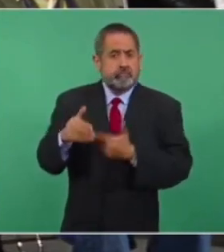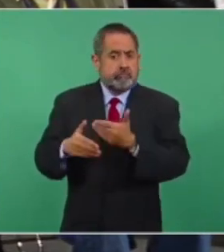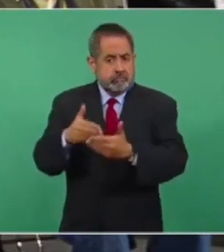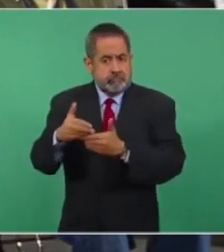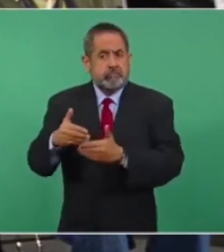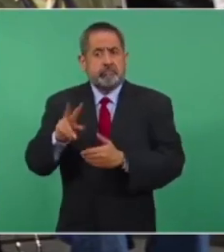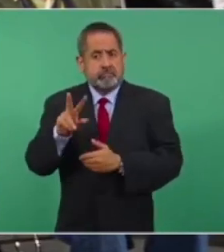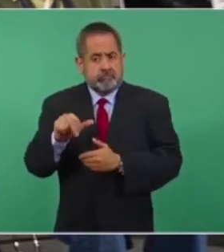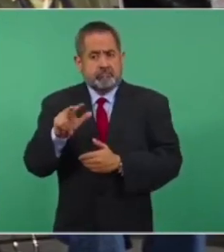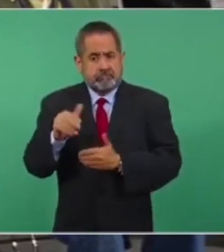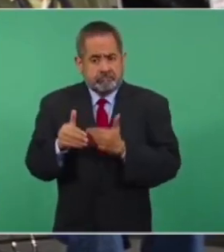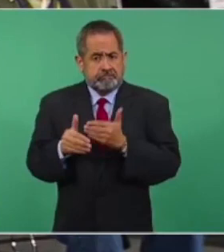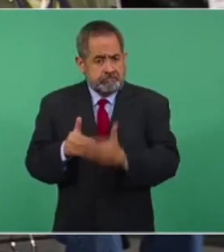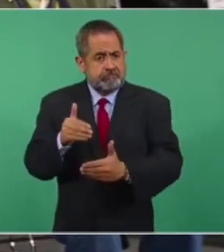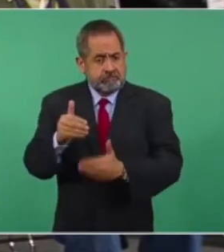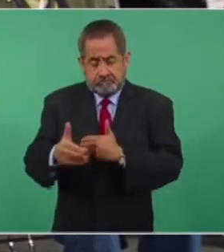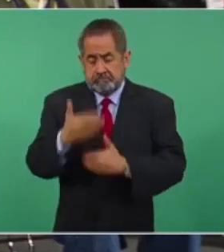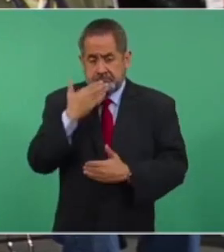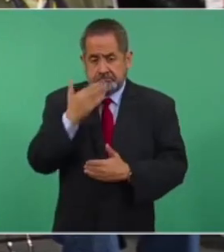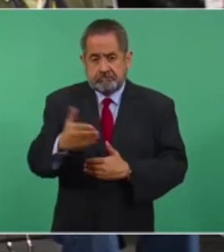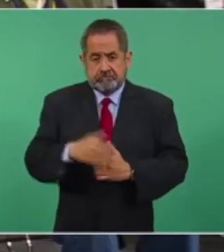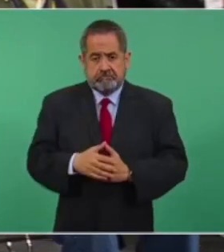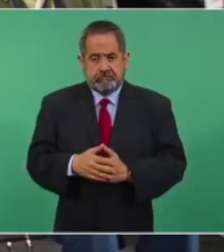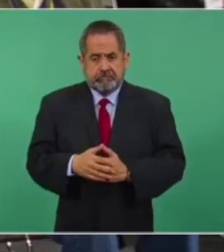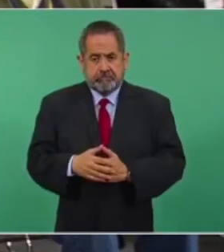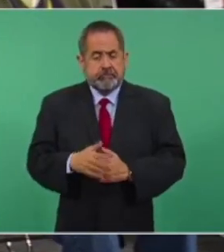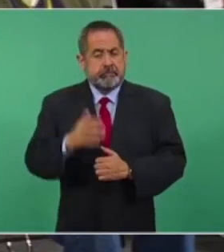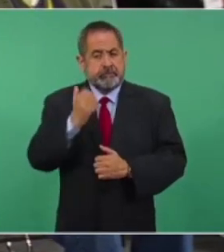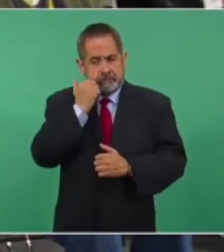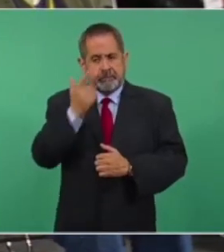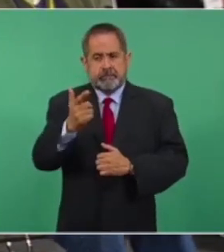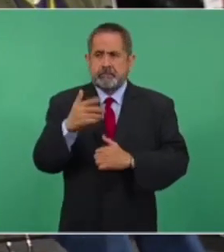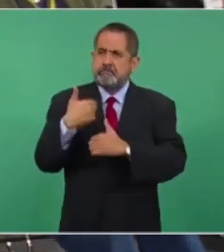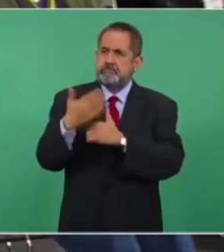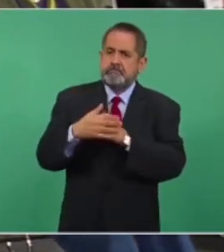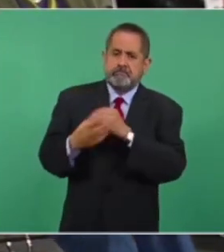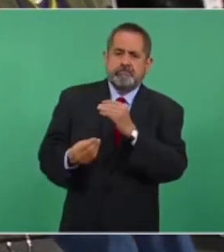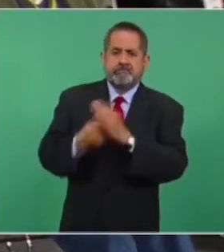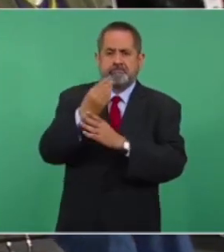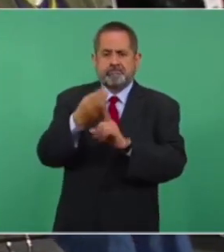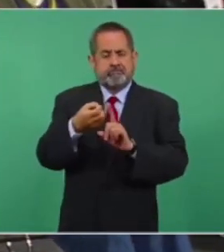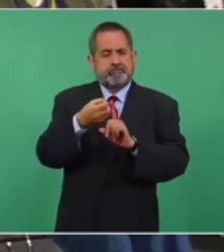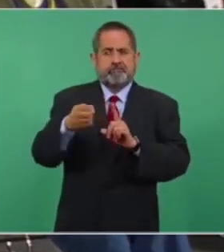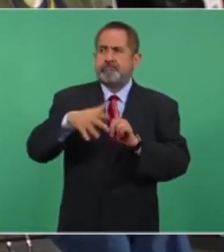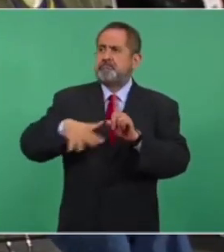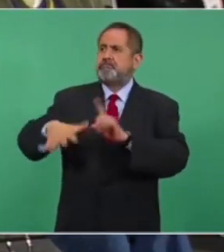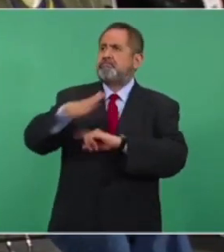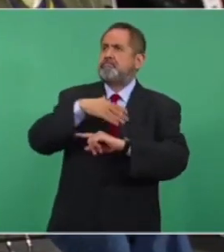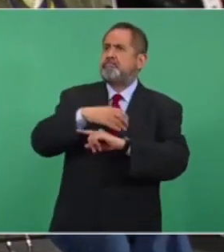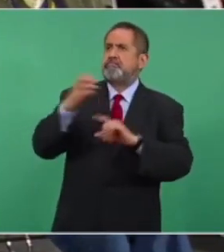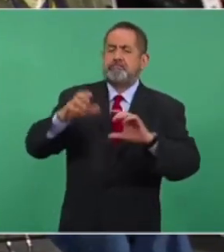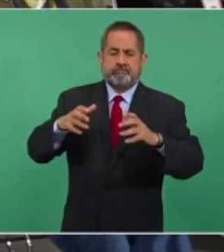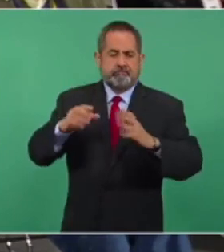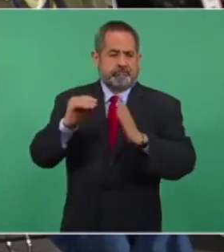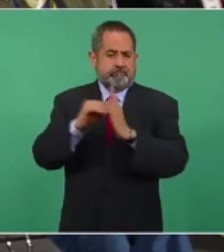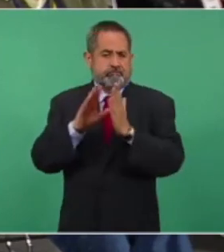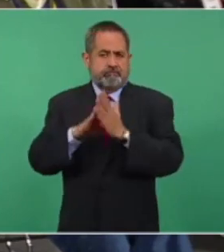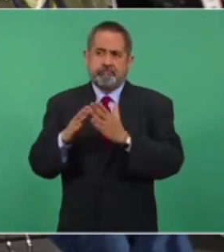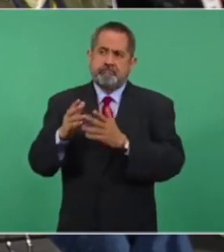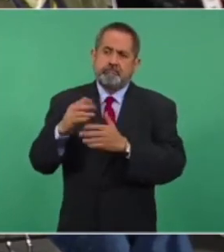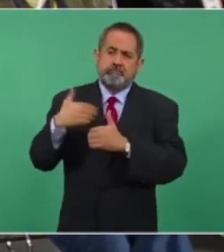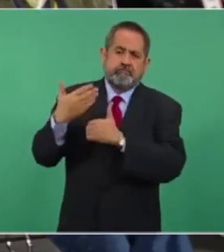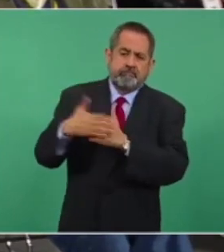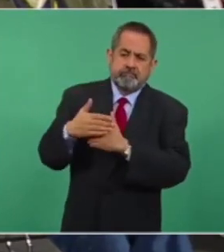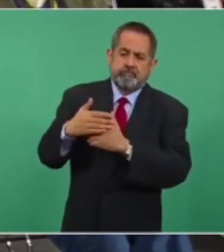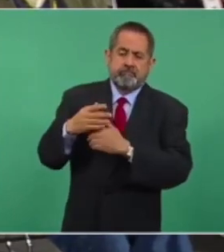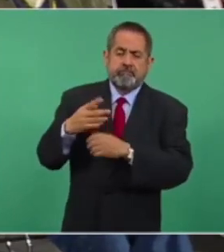avanzando, que queremos concretar el nuevo ordenamiento ambiental. Se espera la visita,